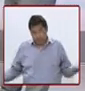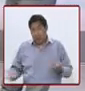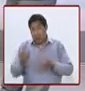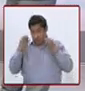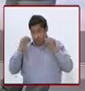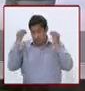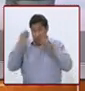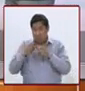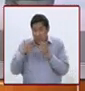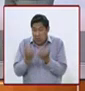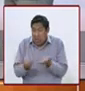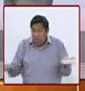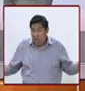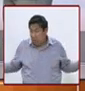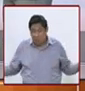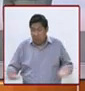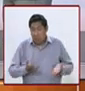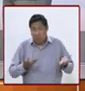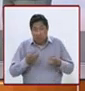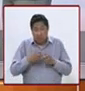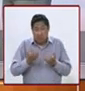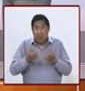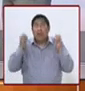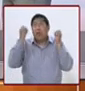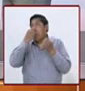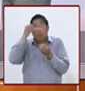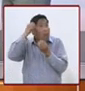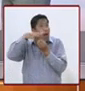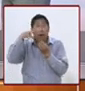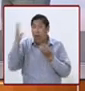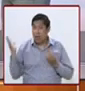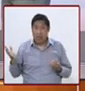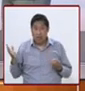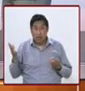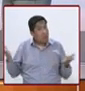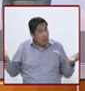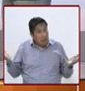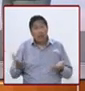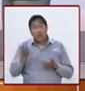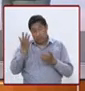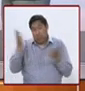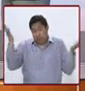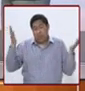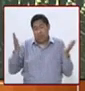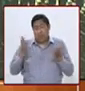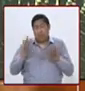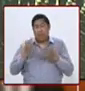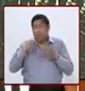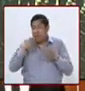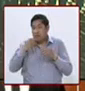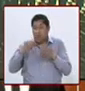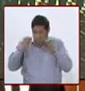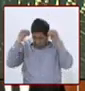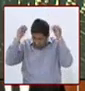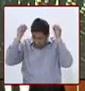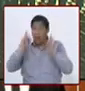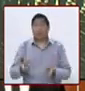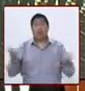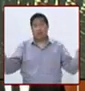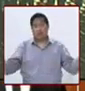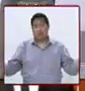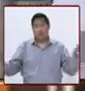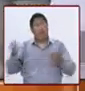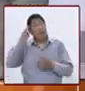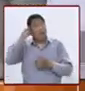están vendiendo una piedra, prácticamente una piedra mágica, ¿no es cierto? Para ellos. Claro, ellos te la están vendiendo para ellos, así. Sí.